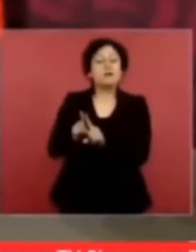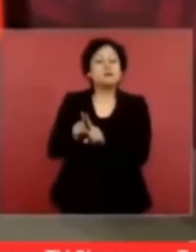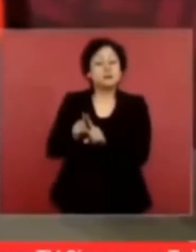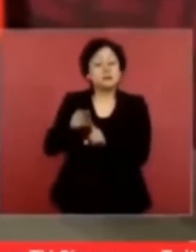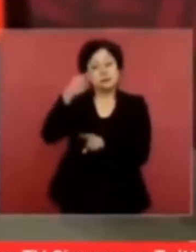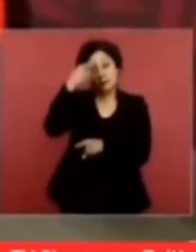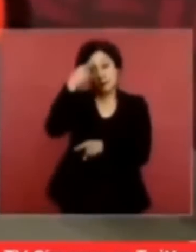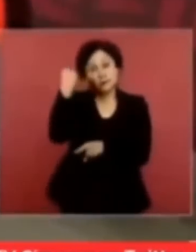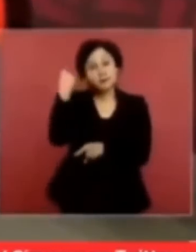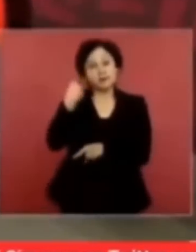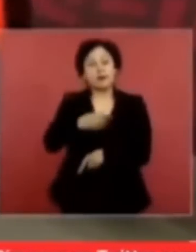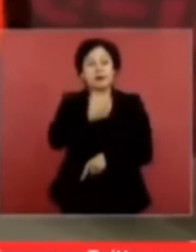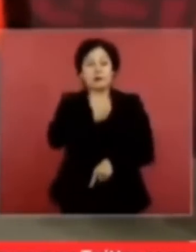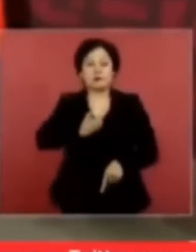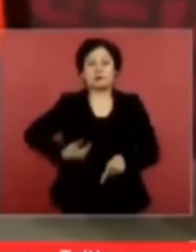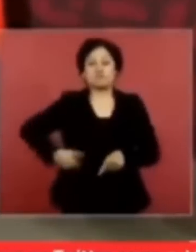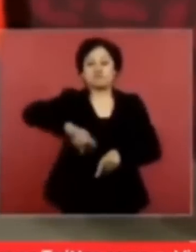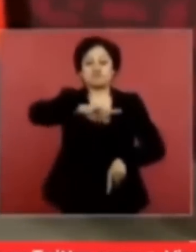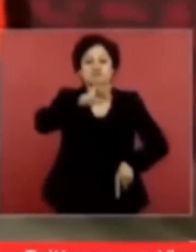y asesinaron